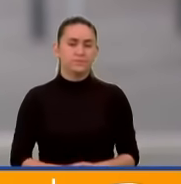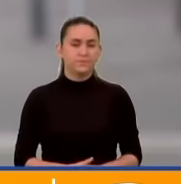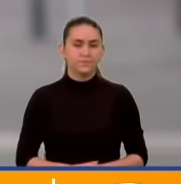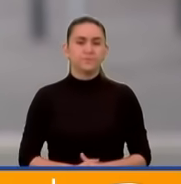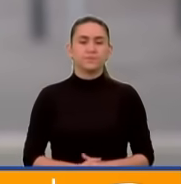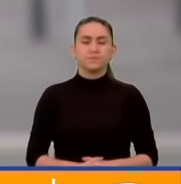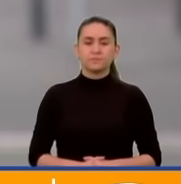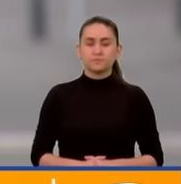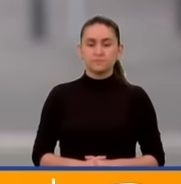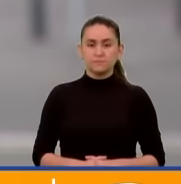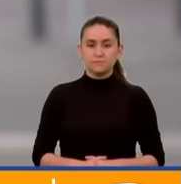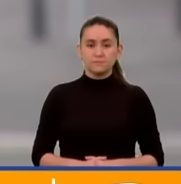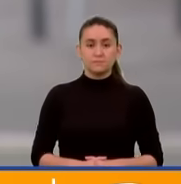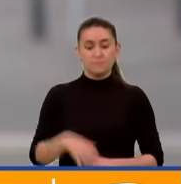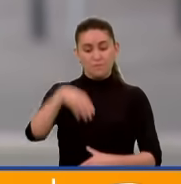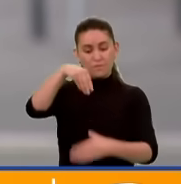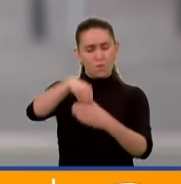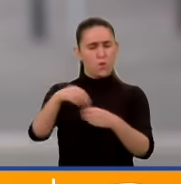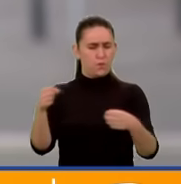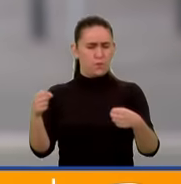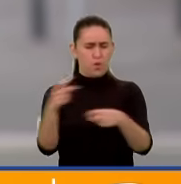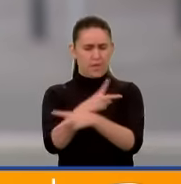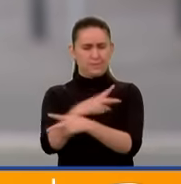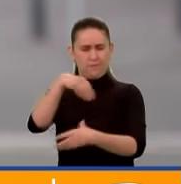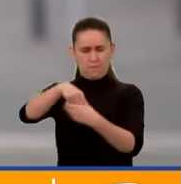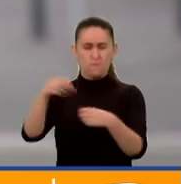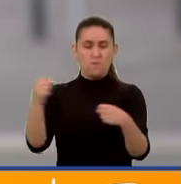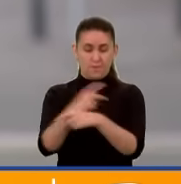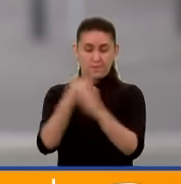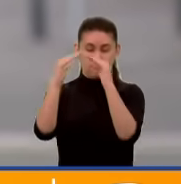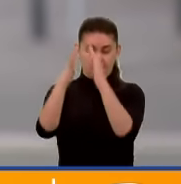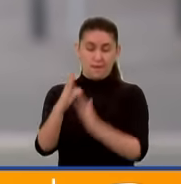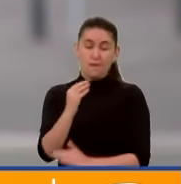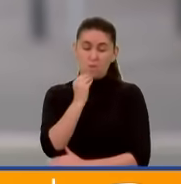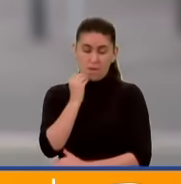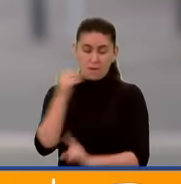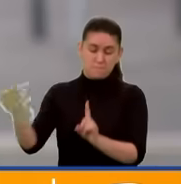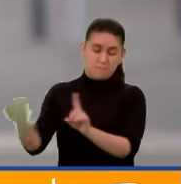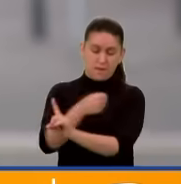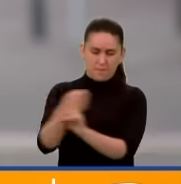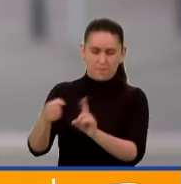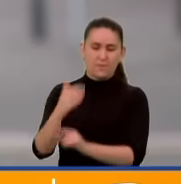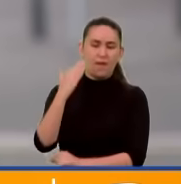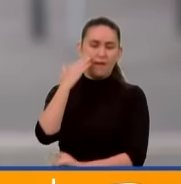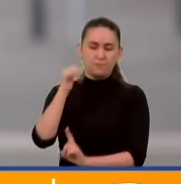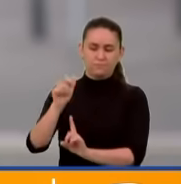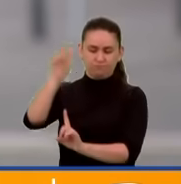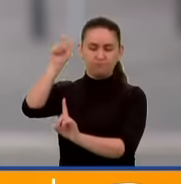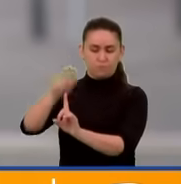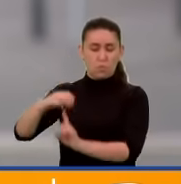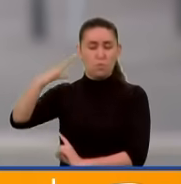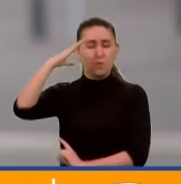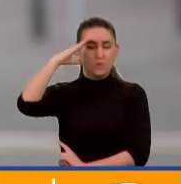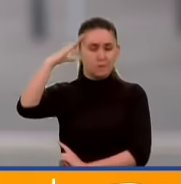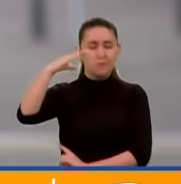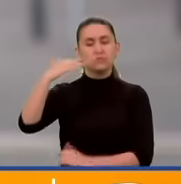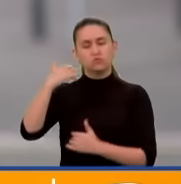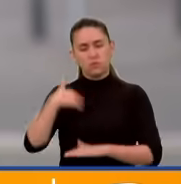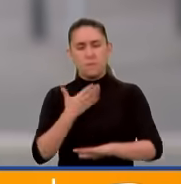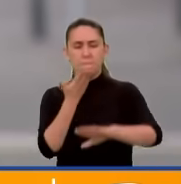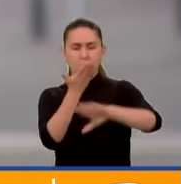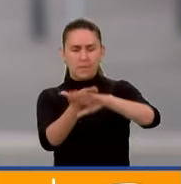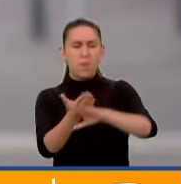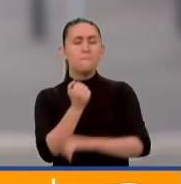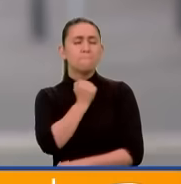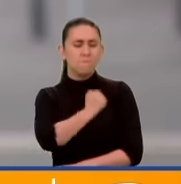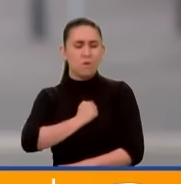Debido a la violencia intrafamiliar que estaba siendo víctima la patrullera a Paula Andrea Celis, ella había pedido traslado, el cual ya